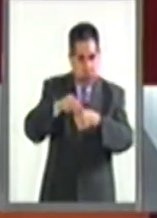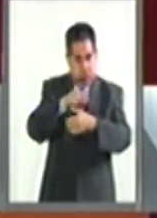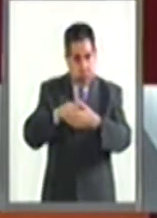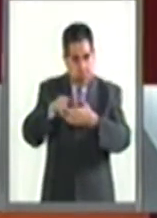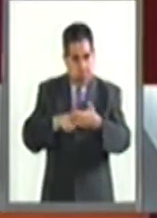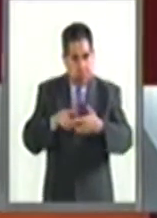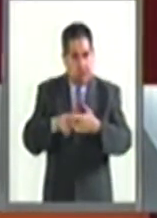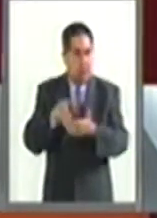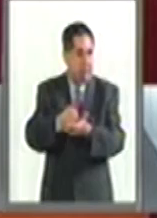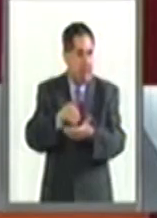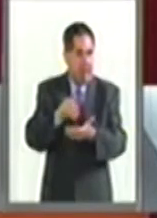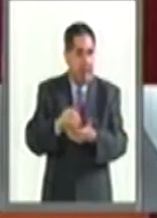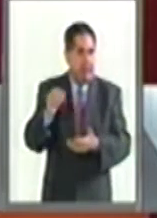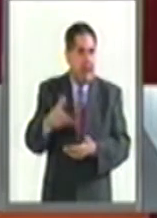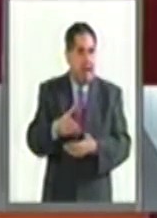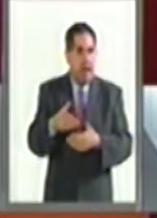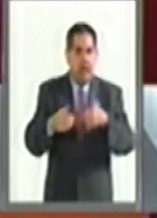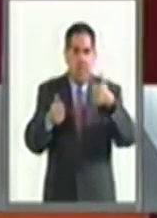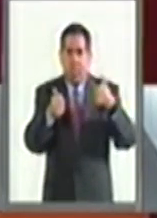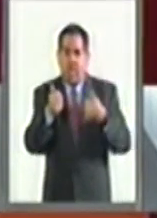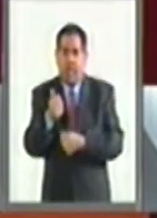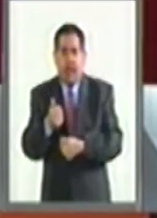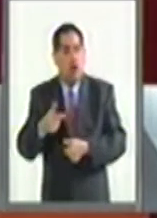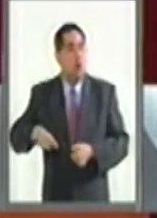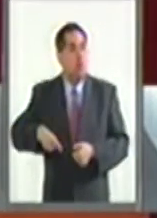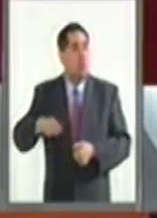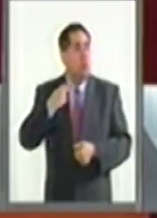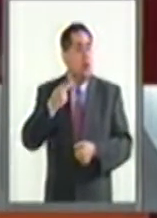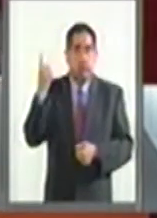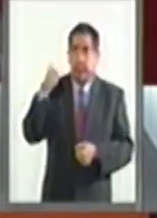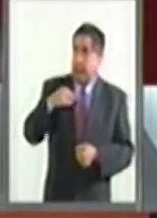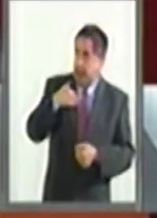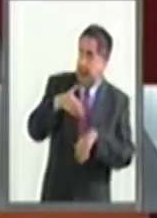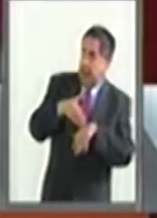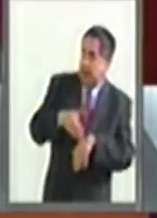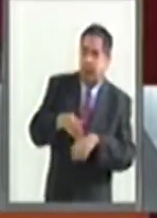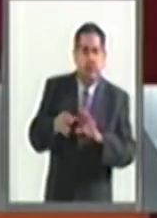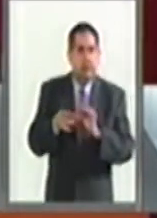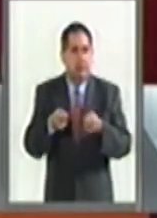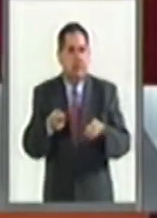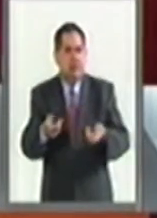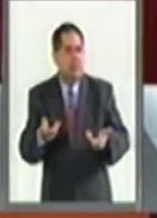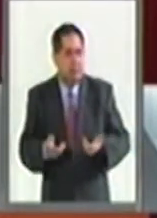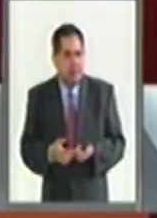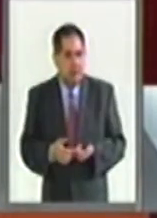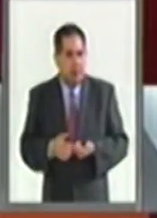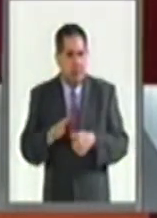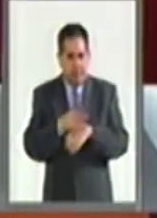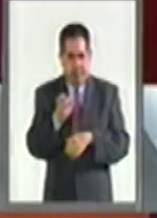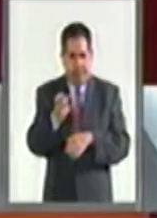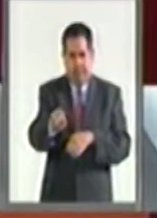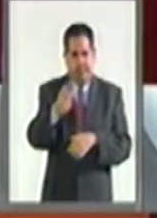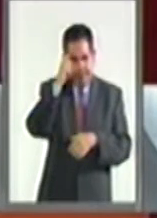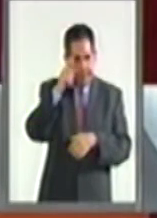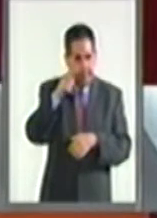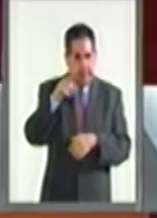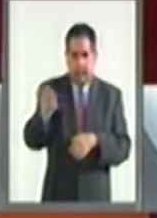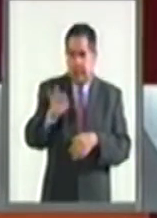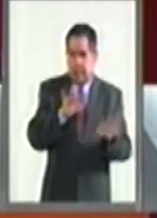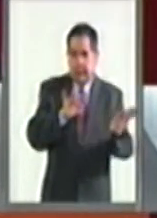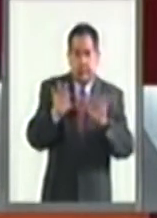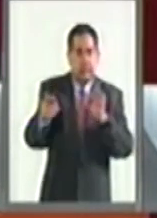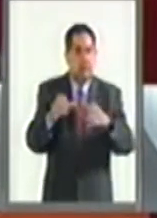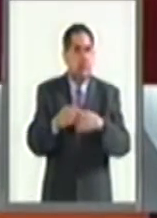electorales continuarán sometidos a los partidos políticos, sencillamente por la manera en que son elegidos